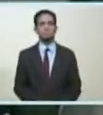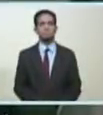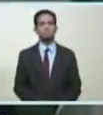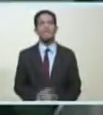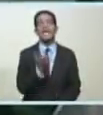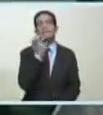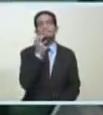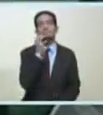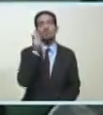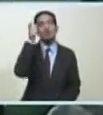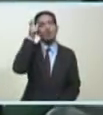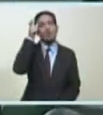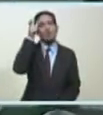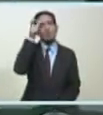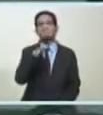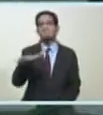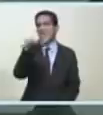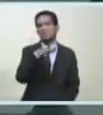a este nivel de detalle.